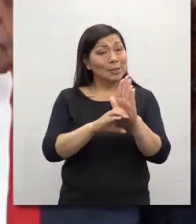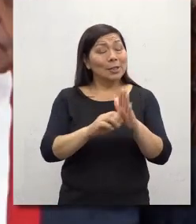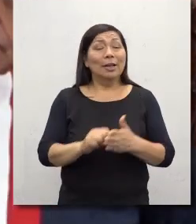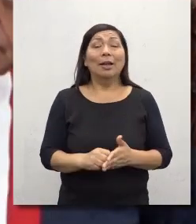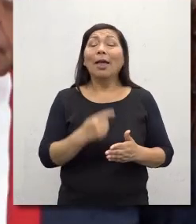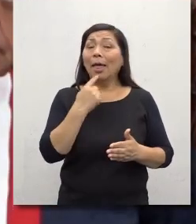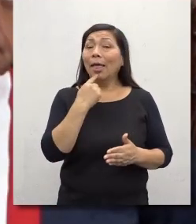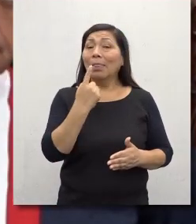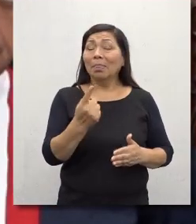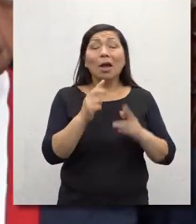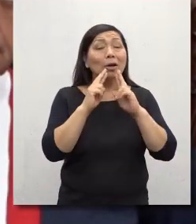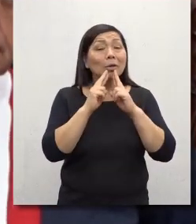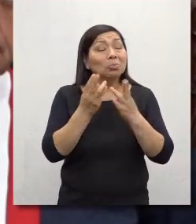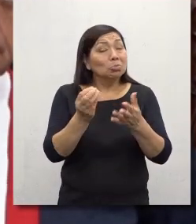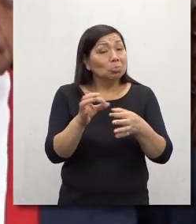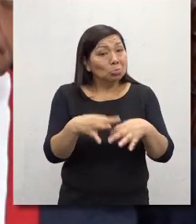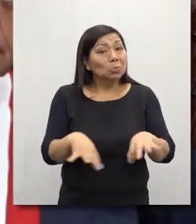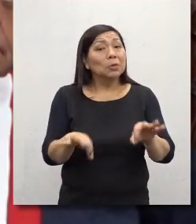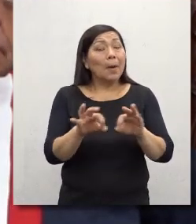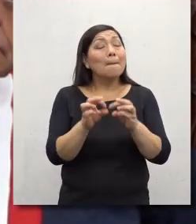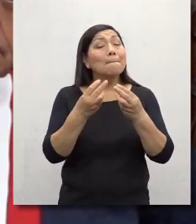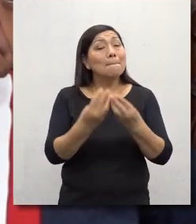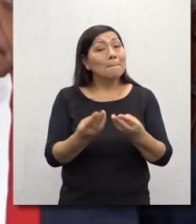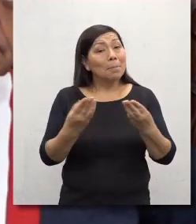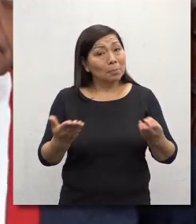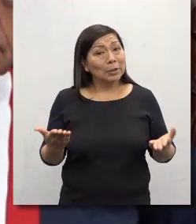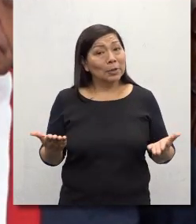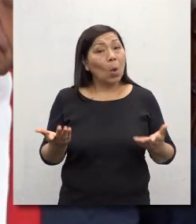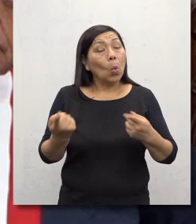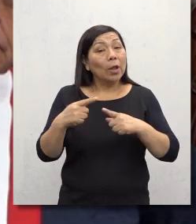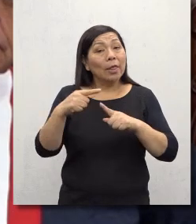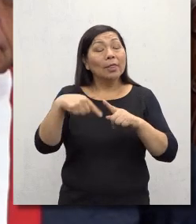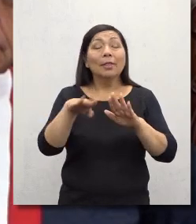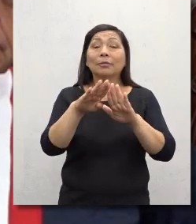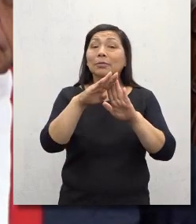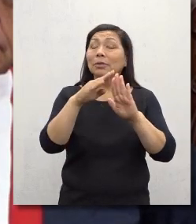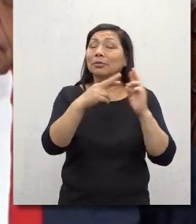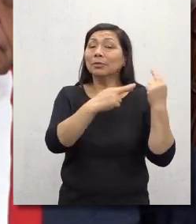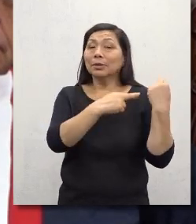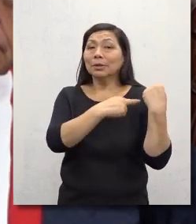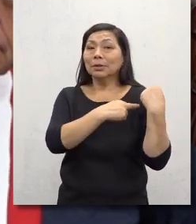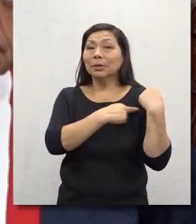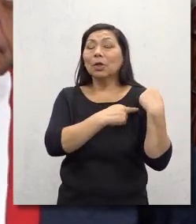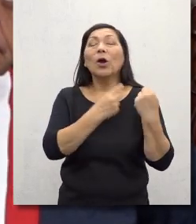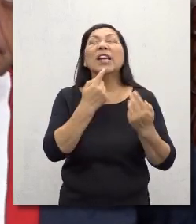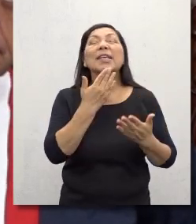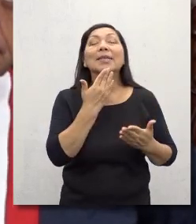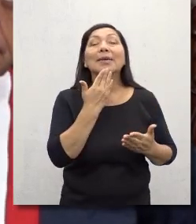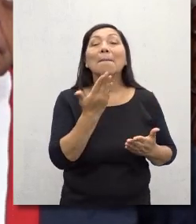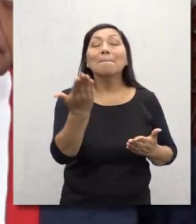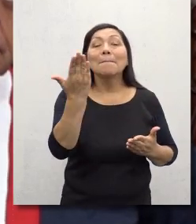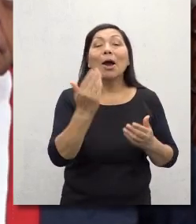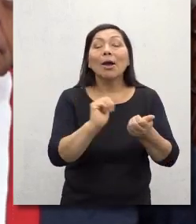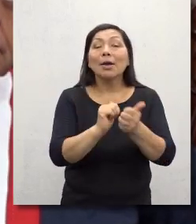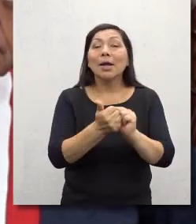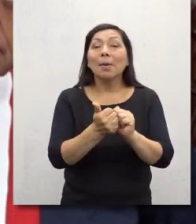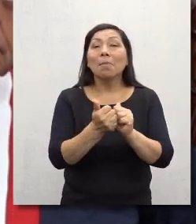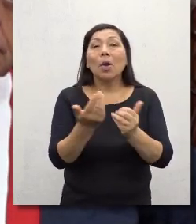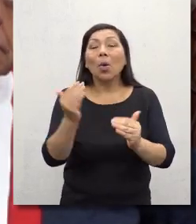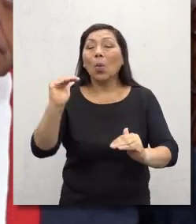Constitucionales, afirmó que resulta imperativo materializar desde el tribunal la obligación constitucional de remover